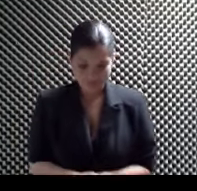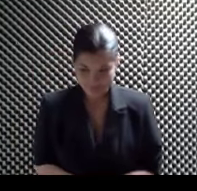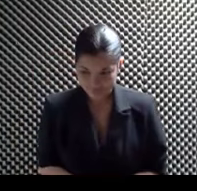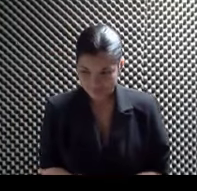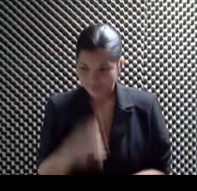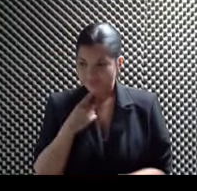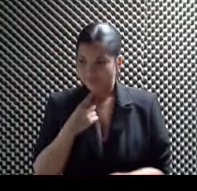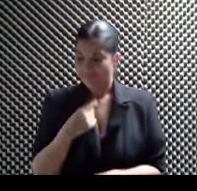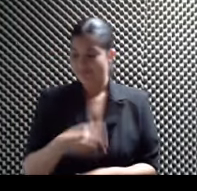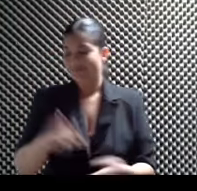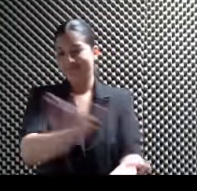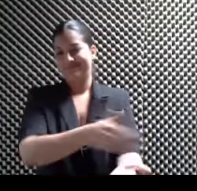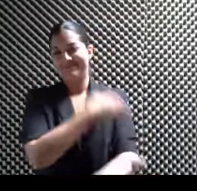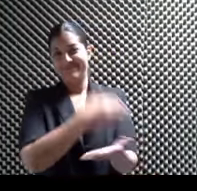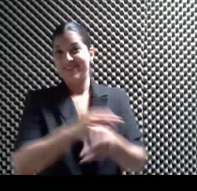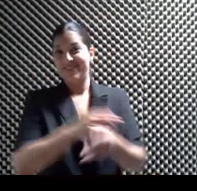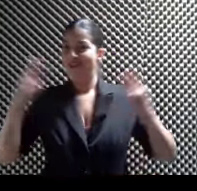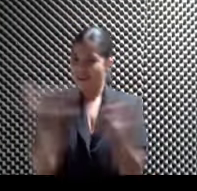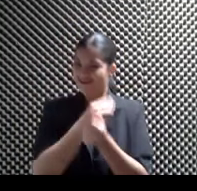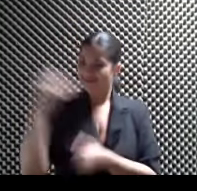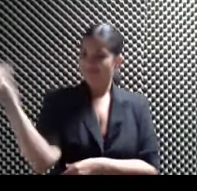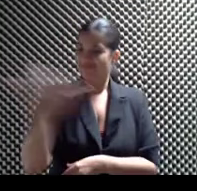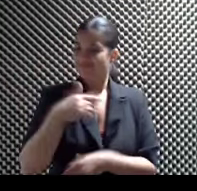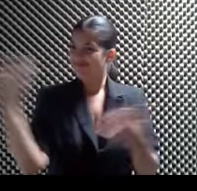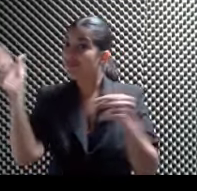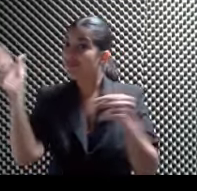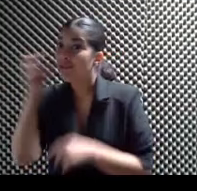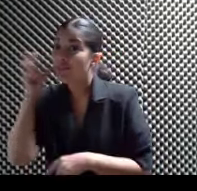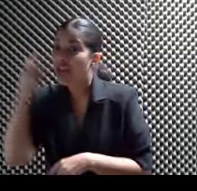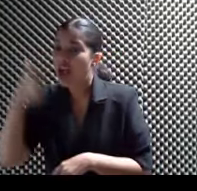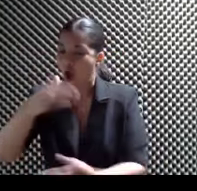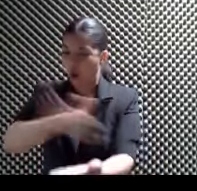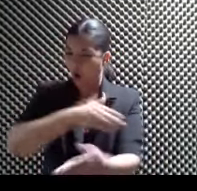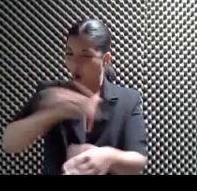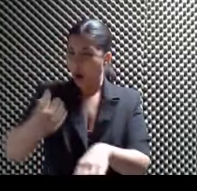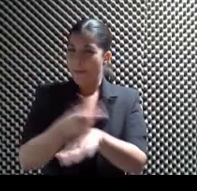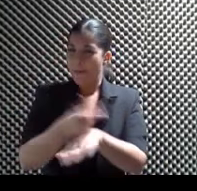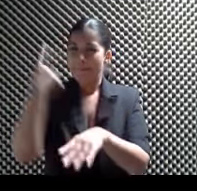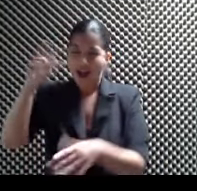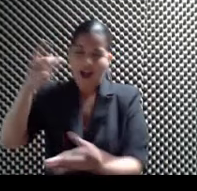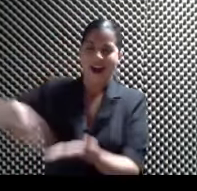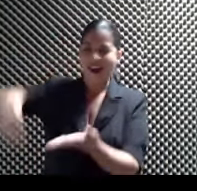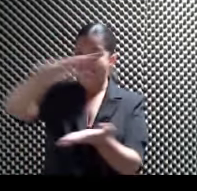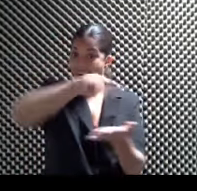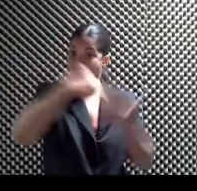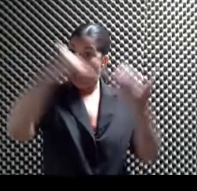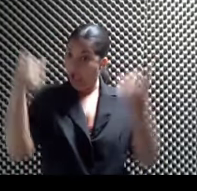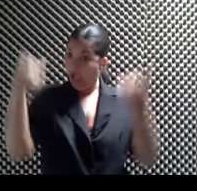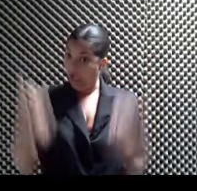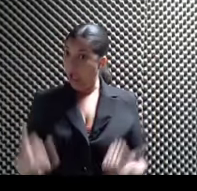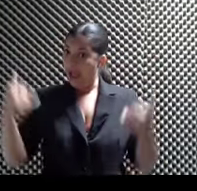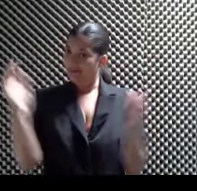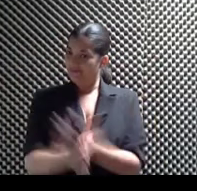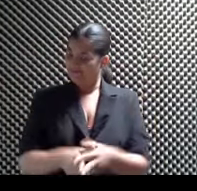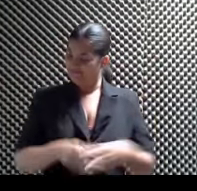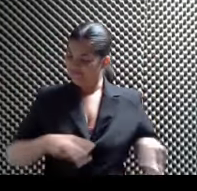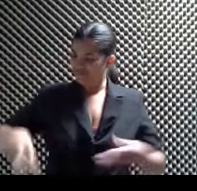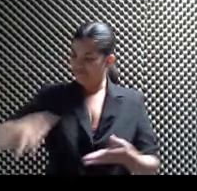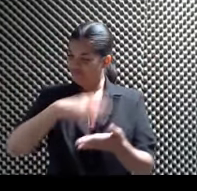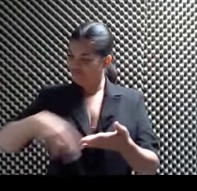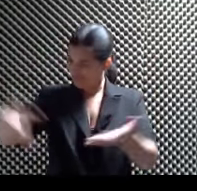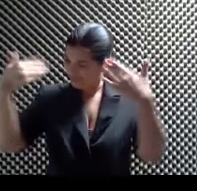Viene gente Todo el que me escuche Allá afuera Le voy a poner una musiquita Para mover el esqueleto Vamos a pompear Ese día Viene